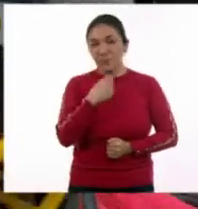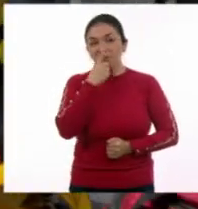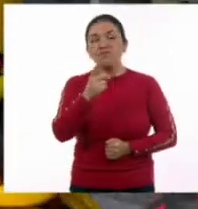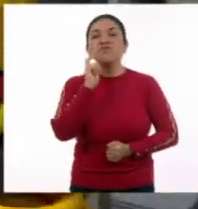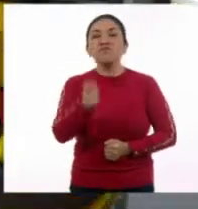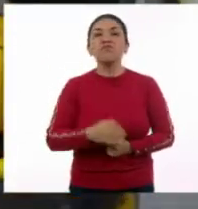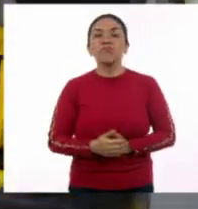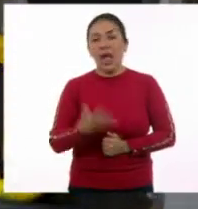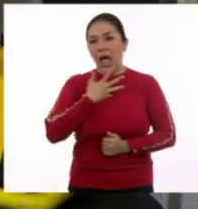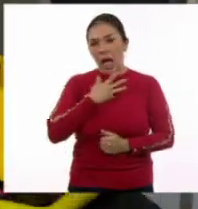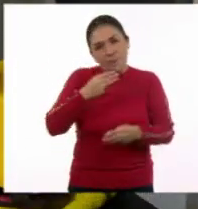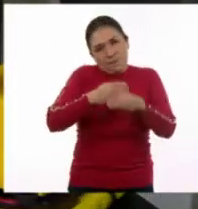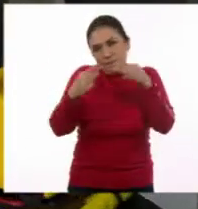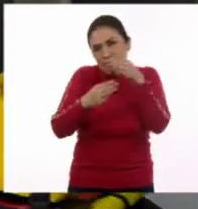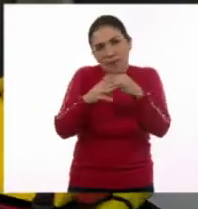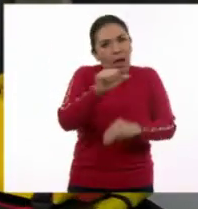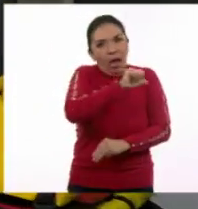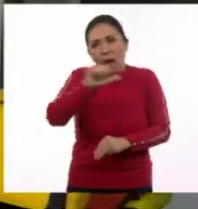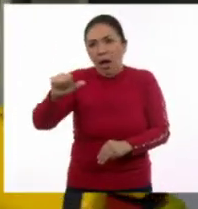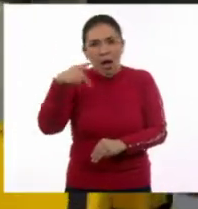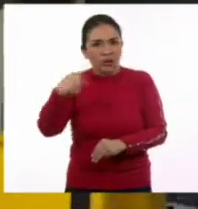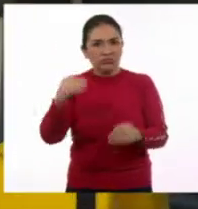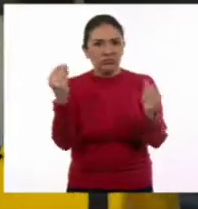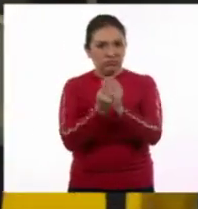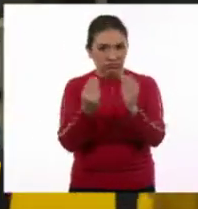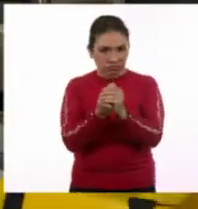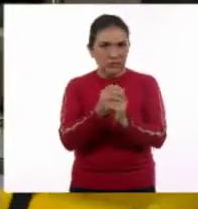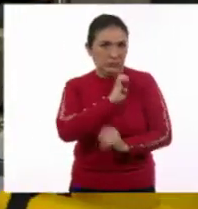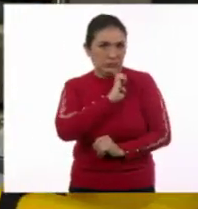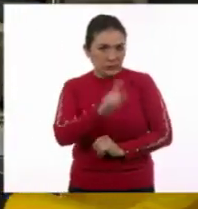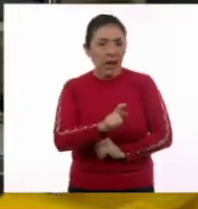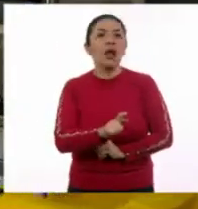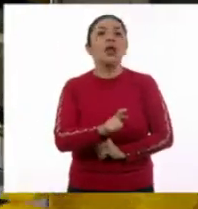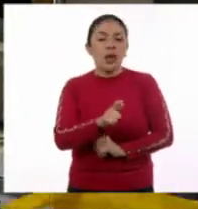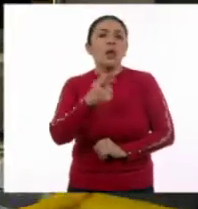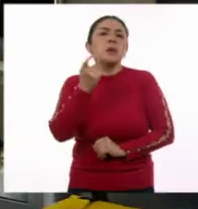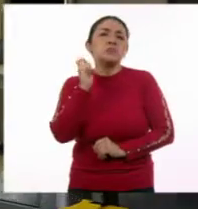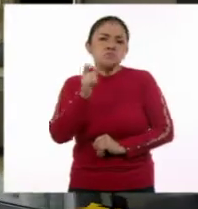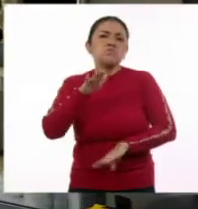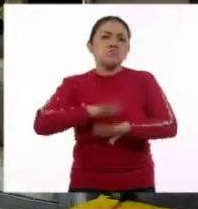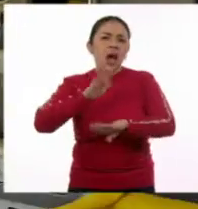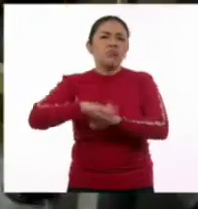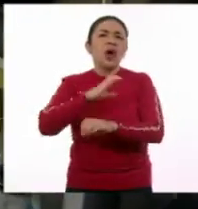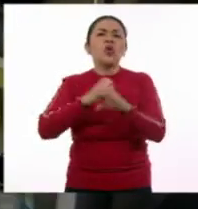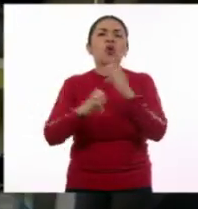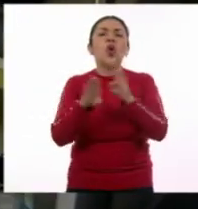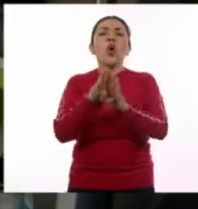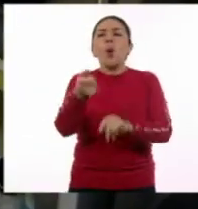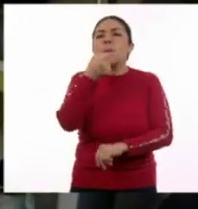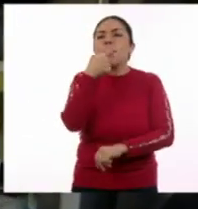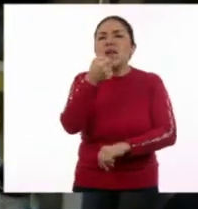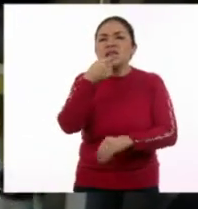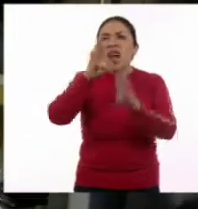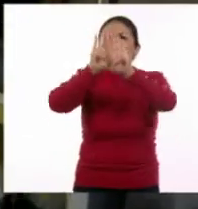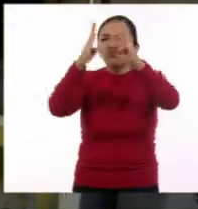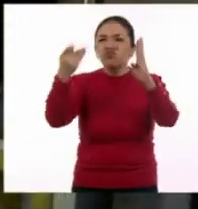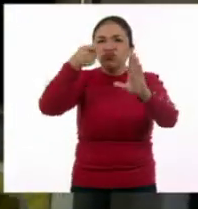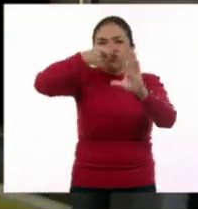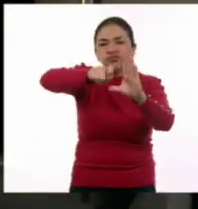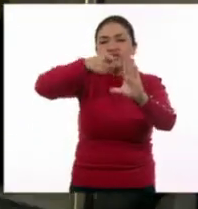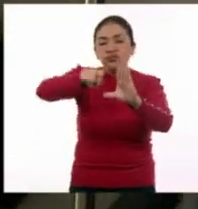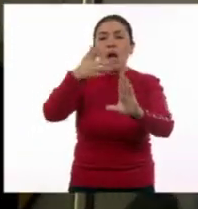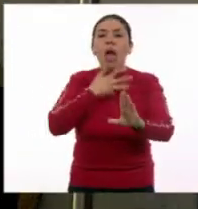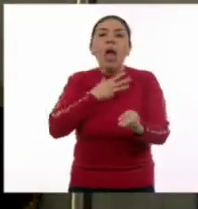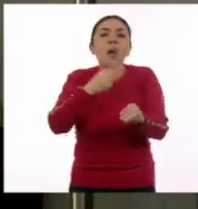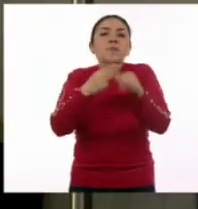estos aditamentos y bueno tenemos un poco más que son nuestros botiquines en los cual contamos los insumos